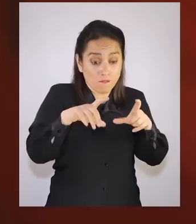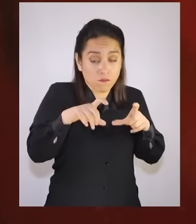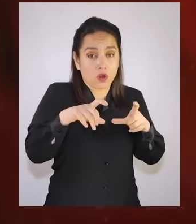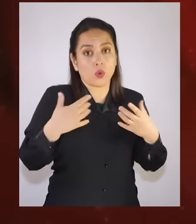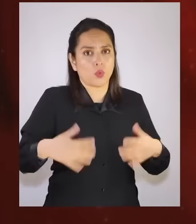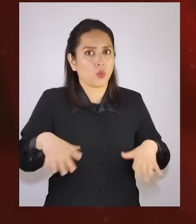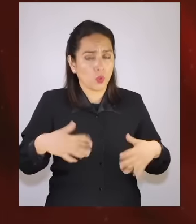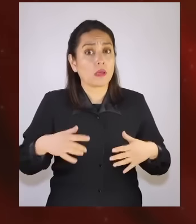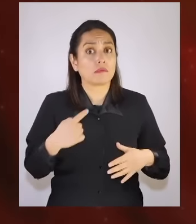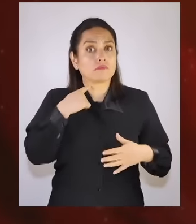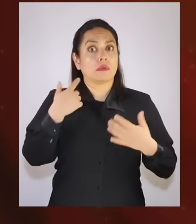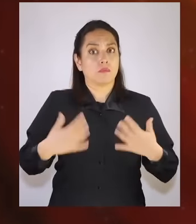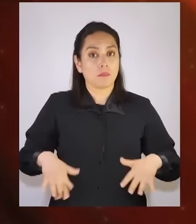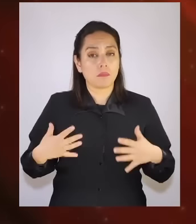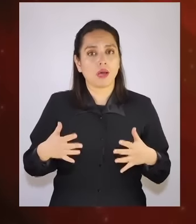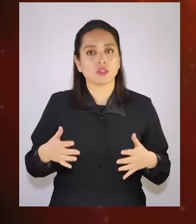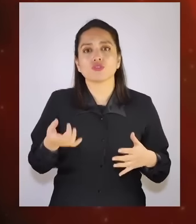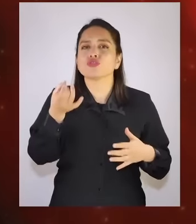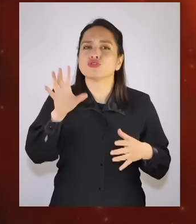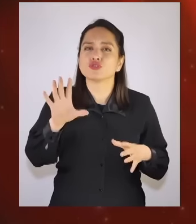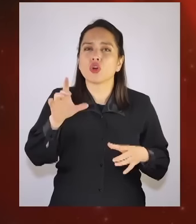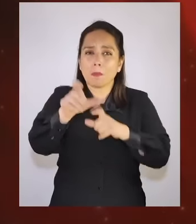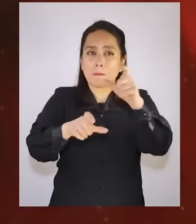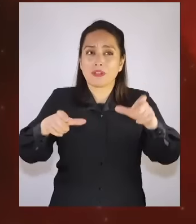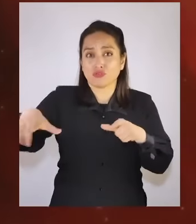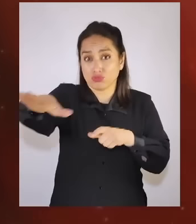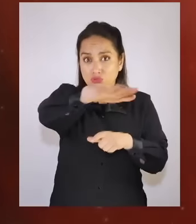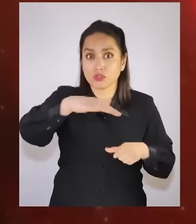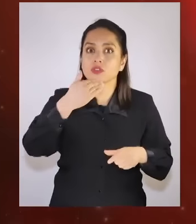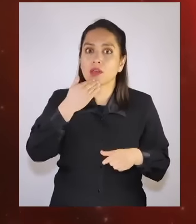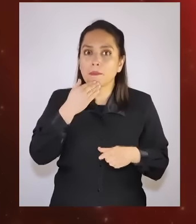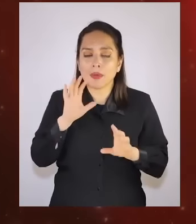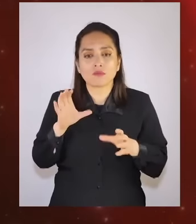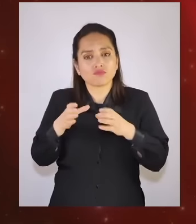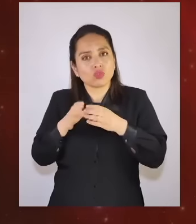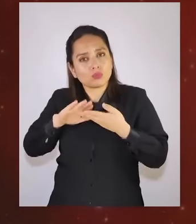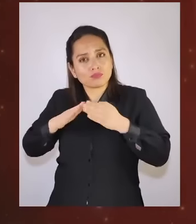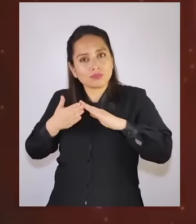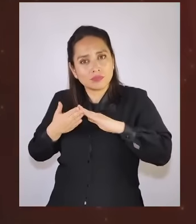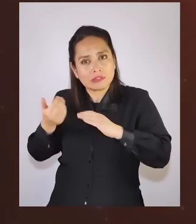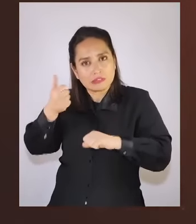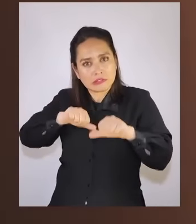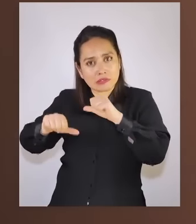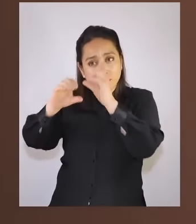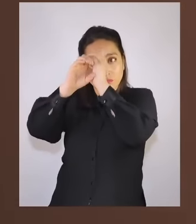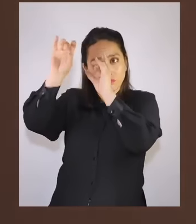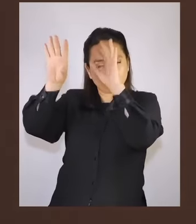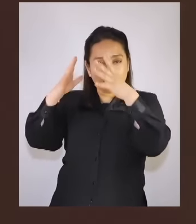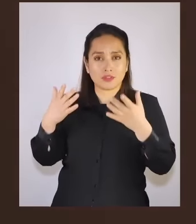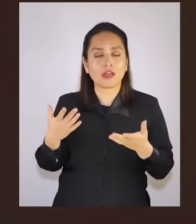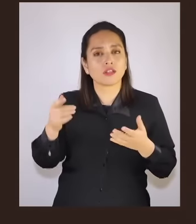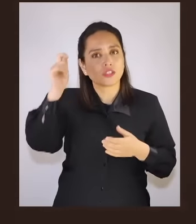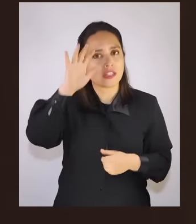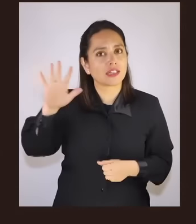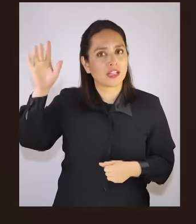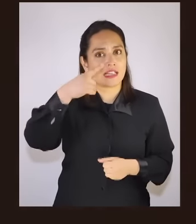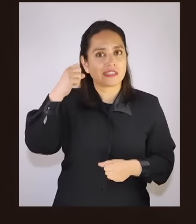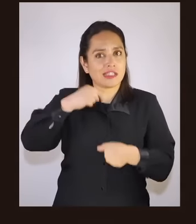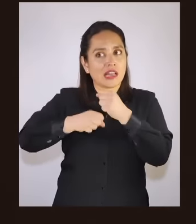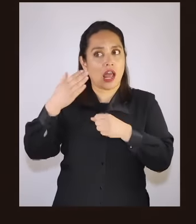para el público en general, sino dentro de la comunidad astronómica también, que nos han demostrado esta teoría que tiene más de 100 años, que